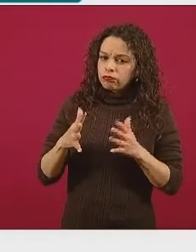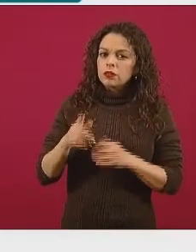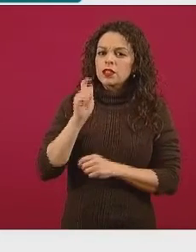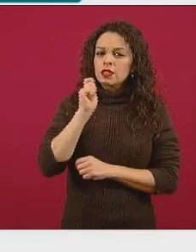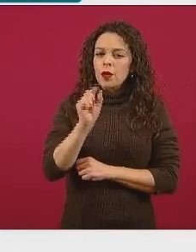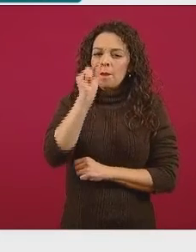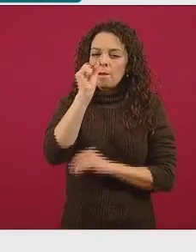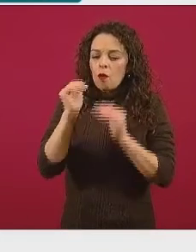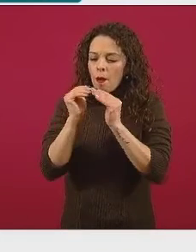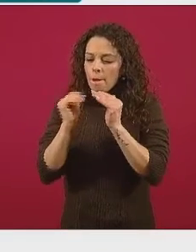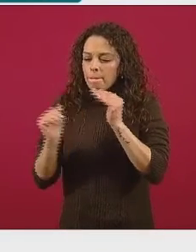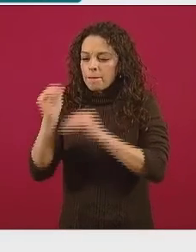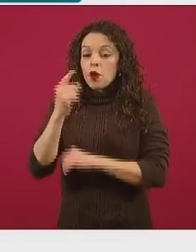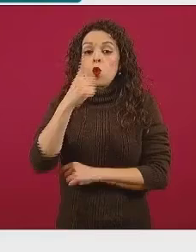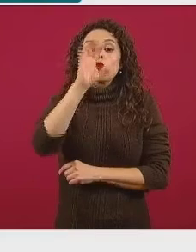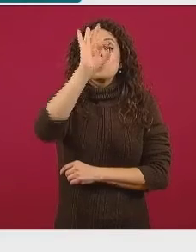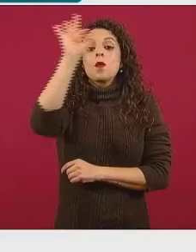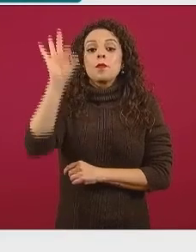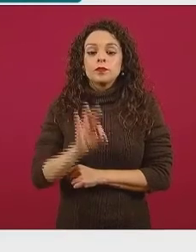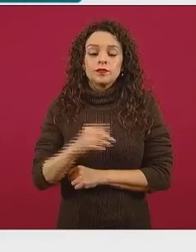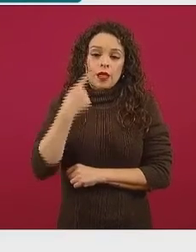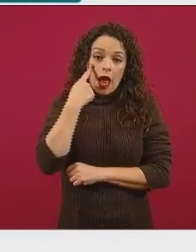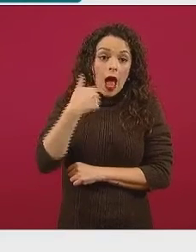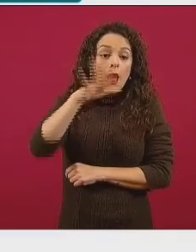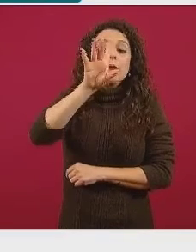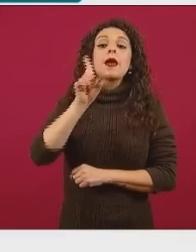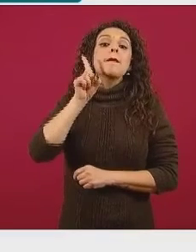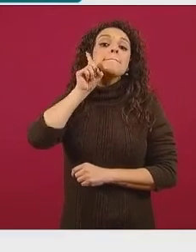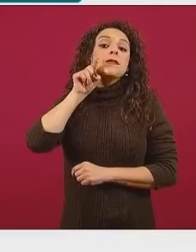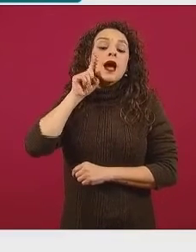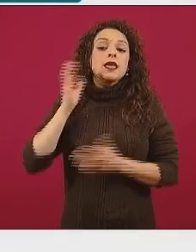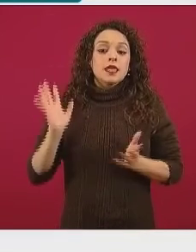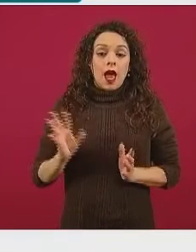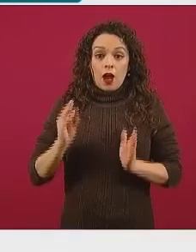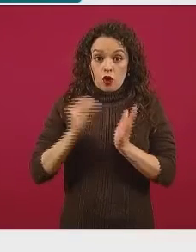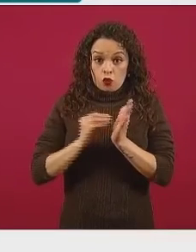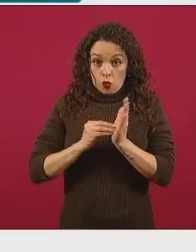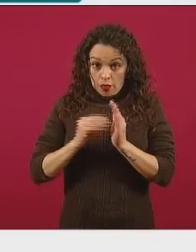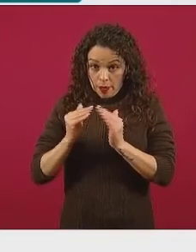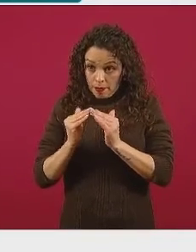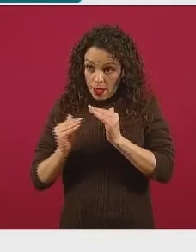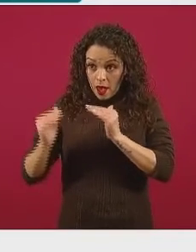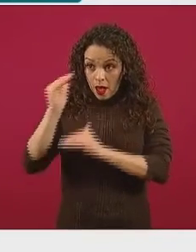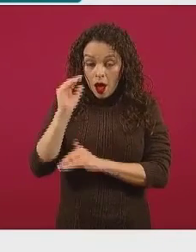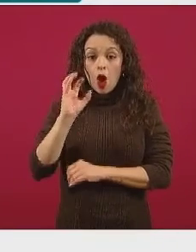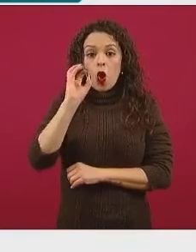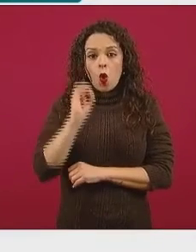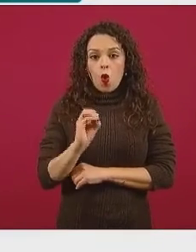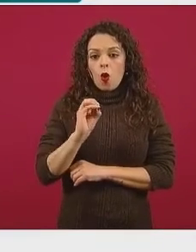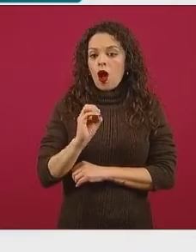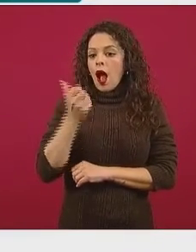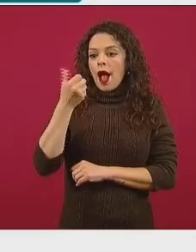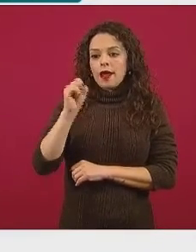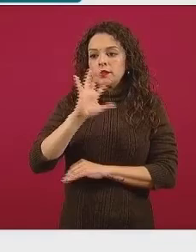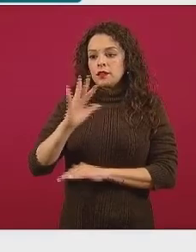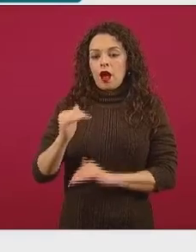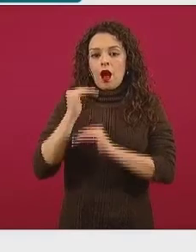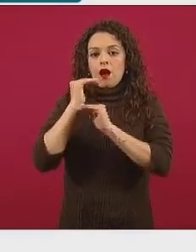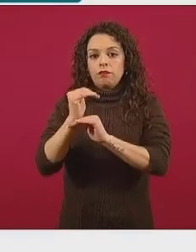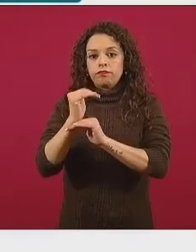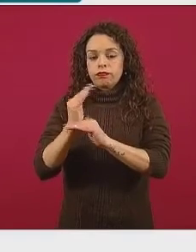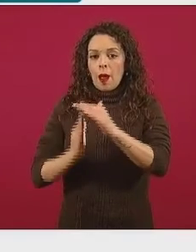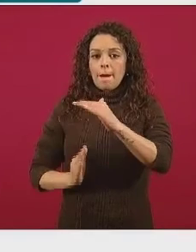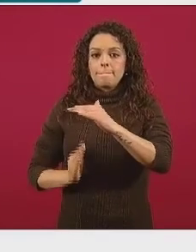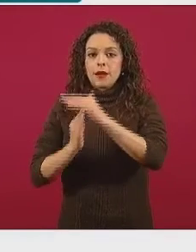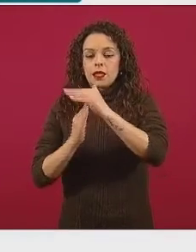de 1%. Veamos mañana sábado si todavía sube un poco más o este es el incremento máximo para el